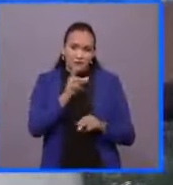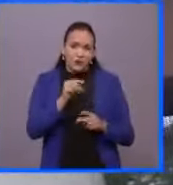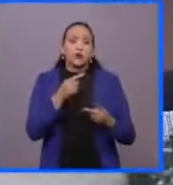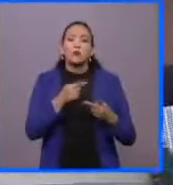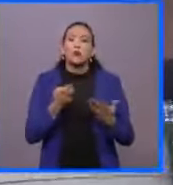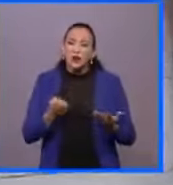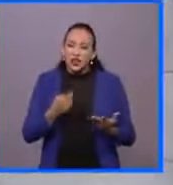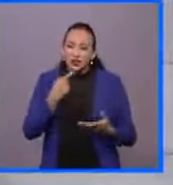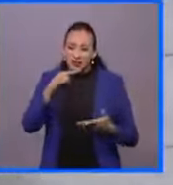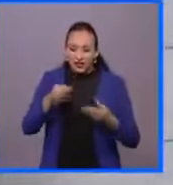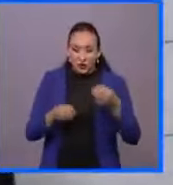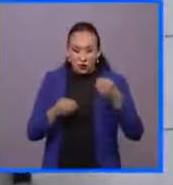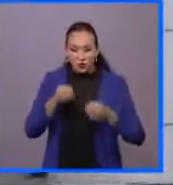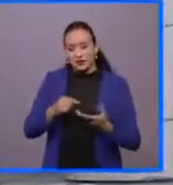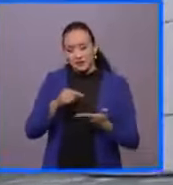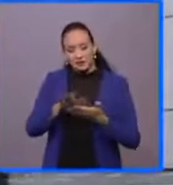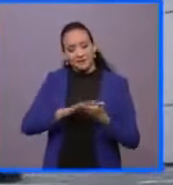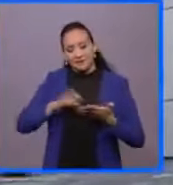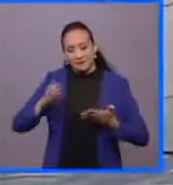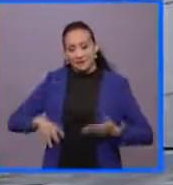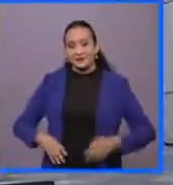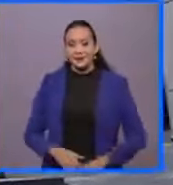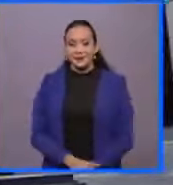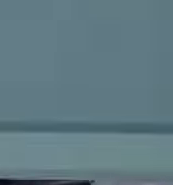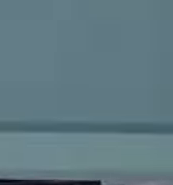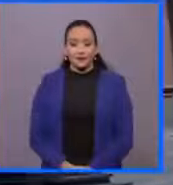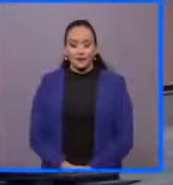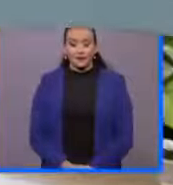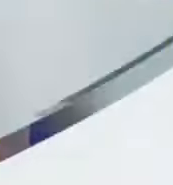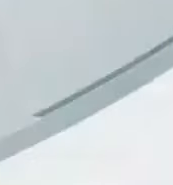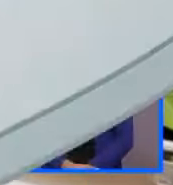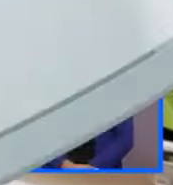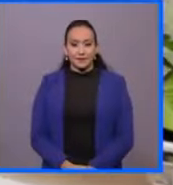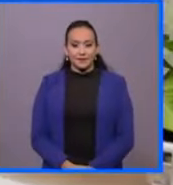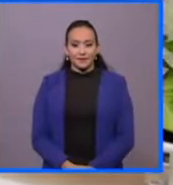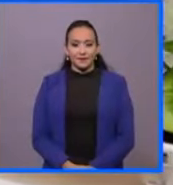de plano los juicios de inconformidad.